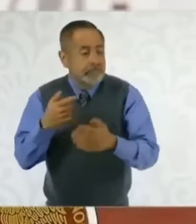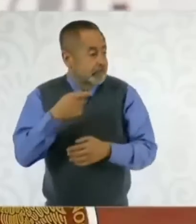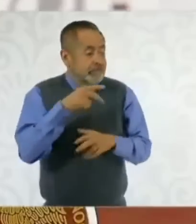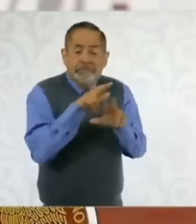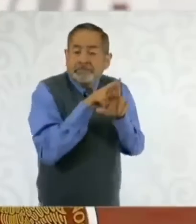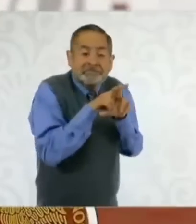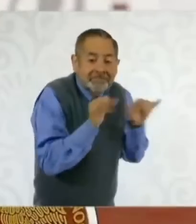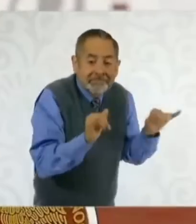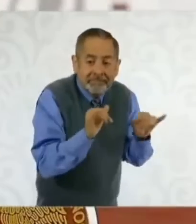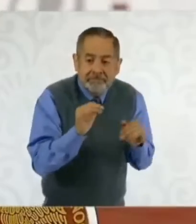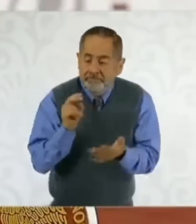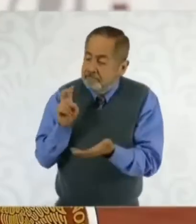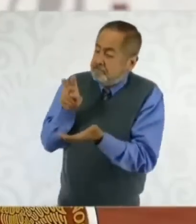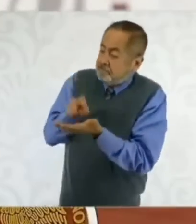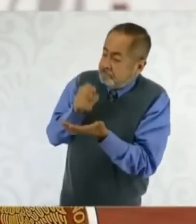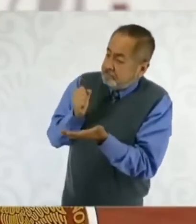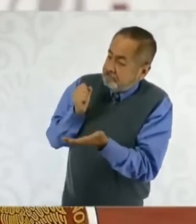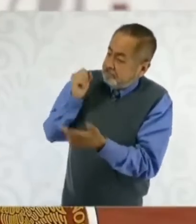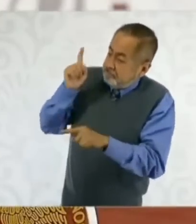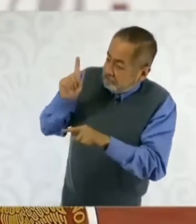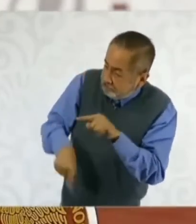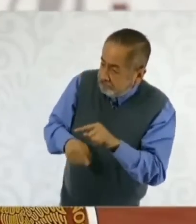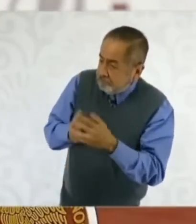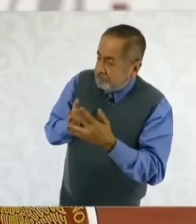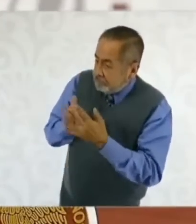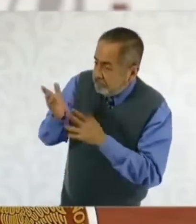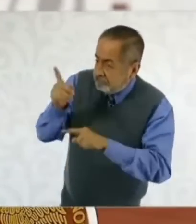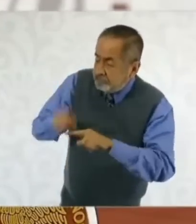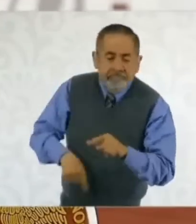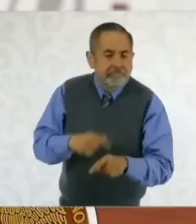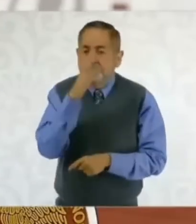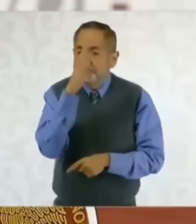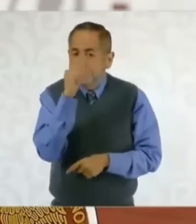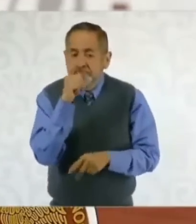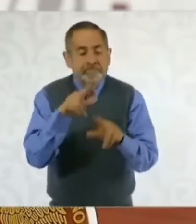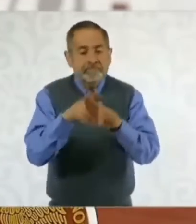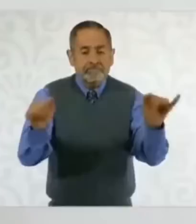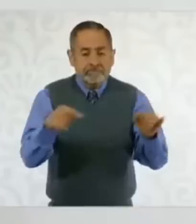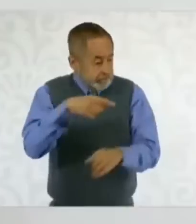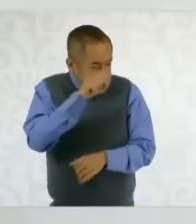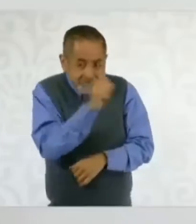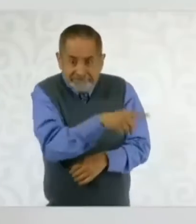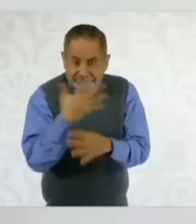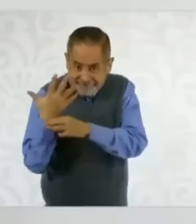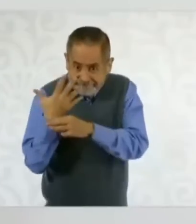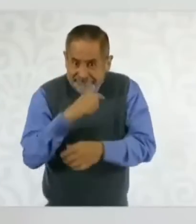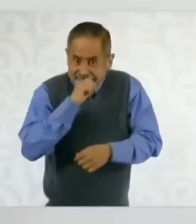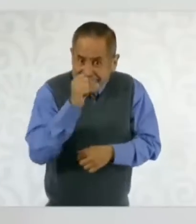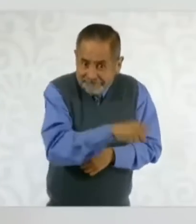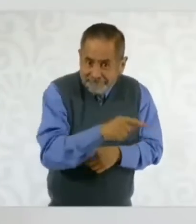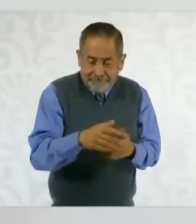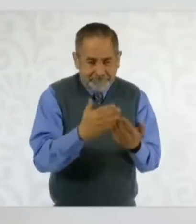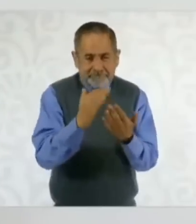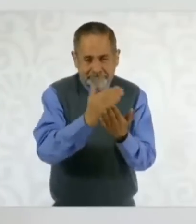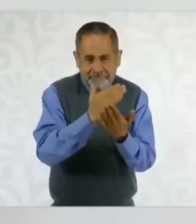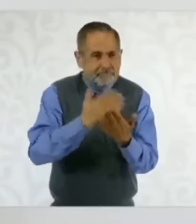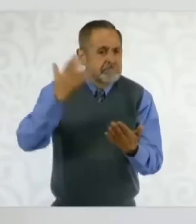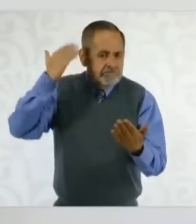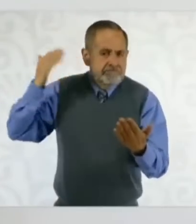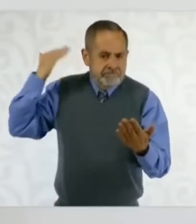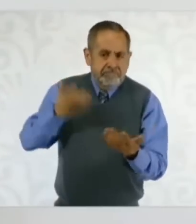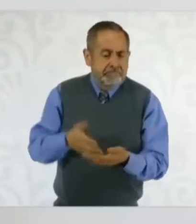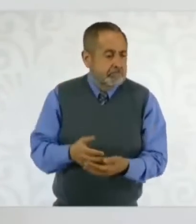jurisdiccional previstos en la Constitución General o en alguna otra ley secundaria. Lo que hace